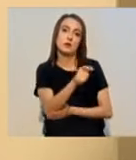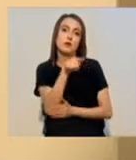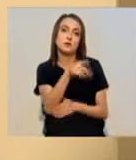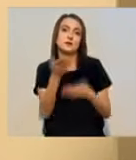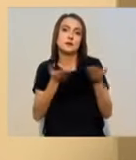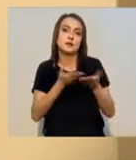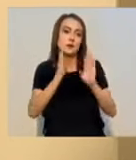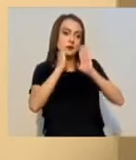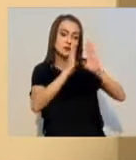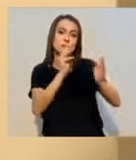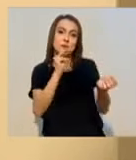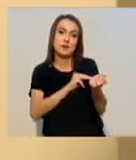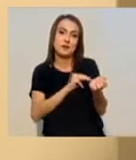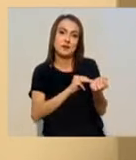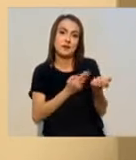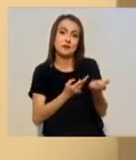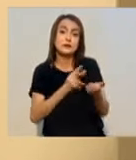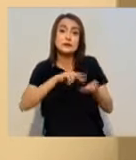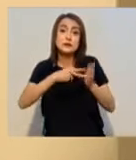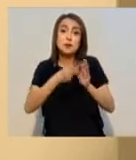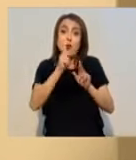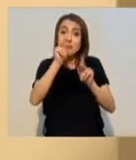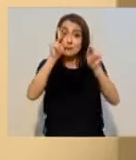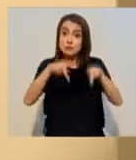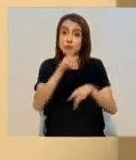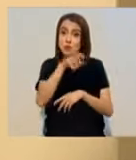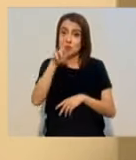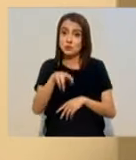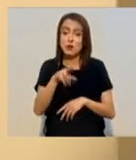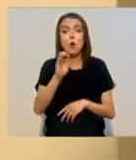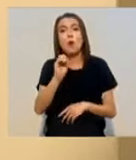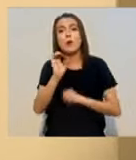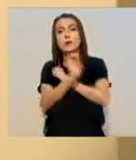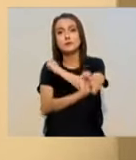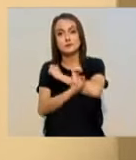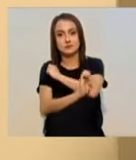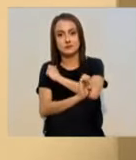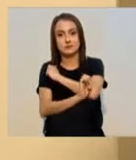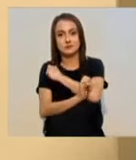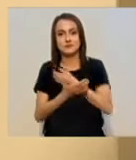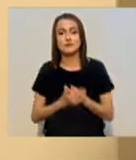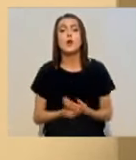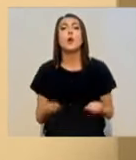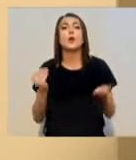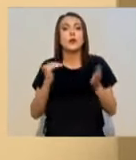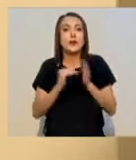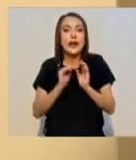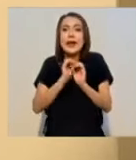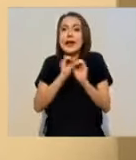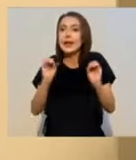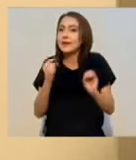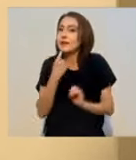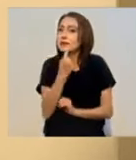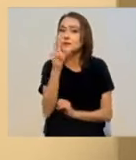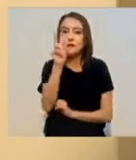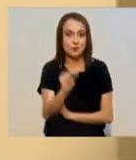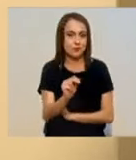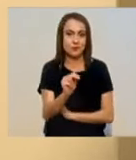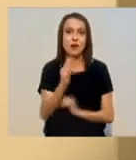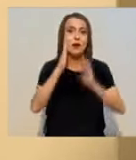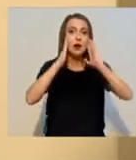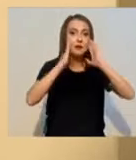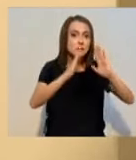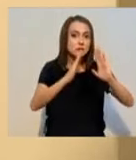el servicio. Y eso sea una persona nacional o extranjera. Entonces, de nuevo, a nadie se le niega